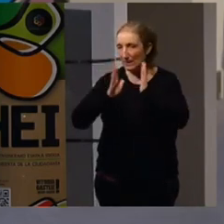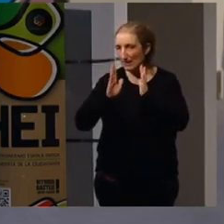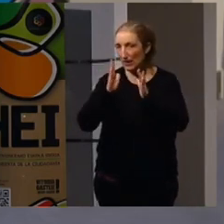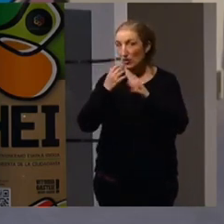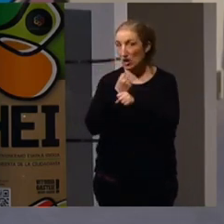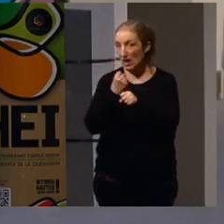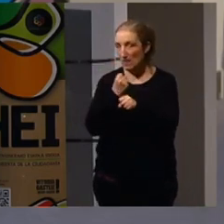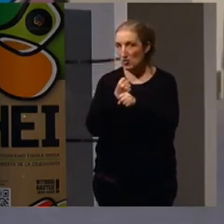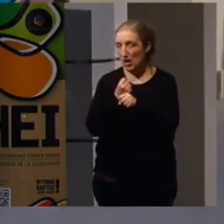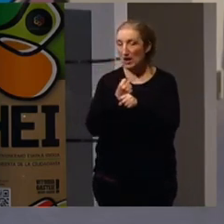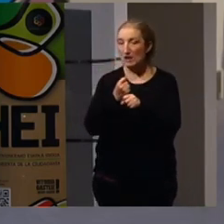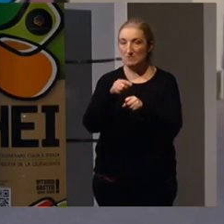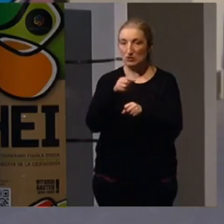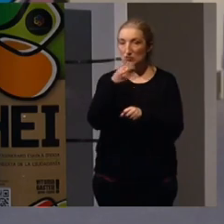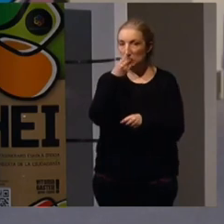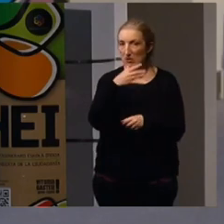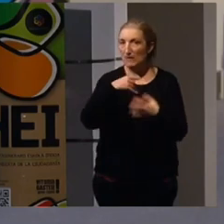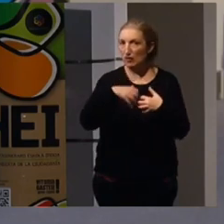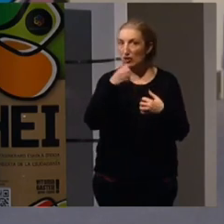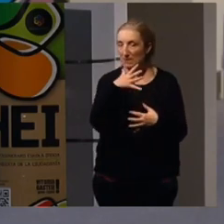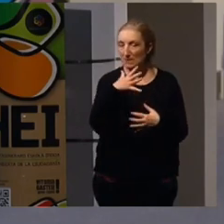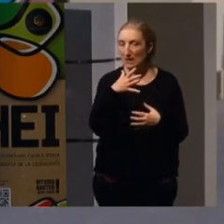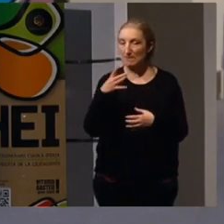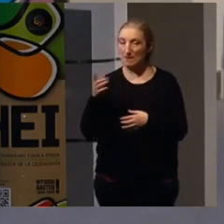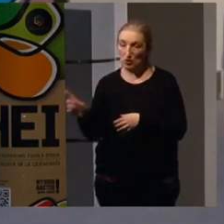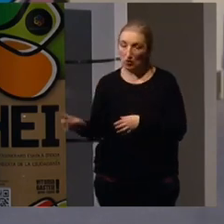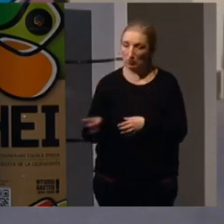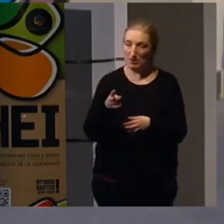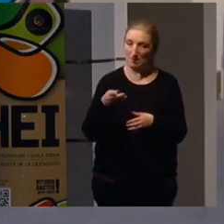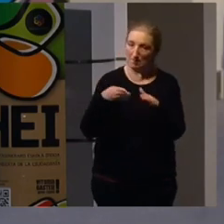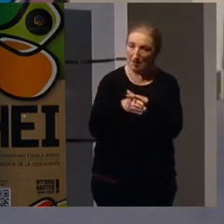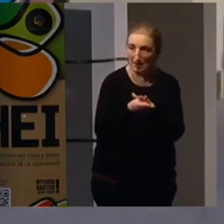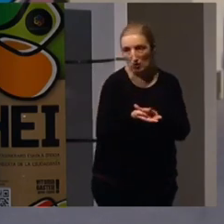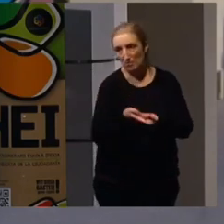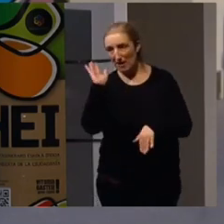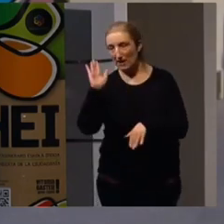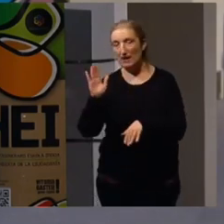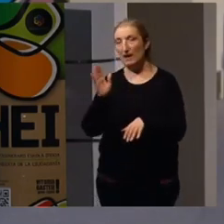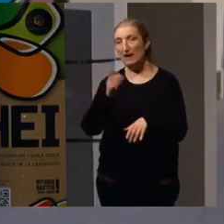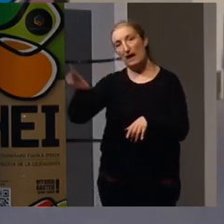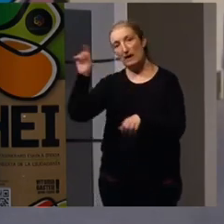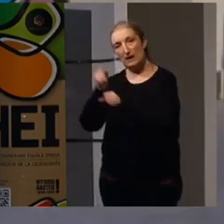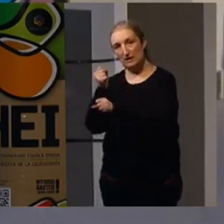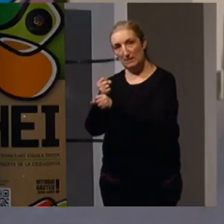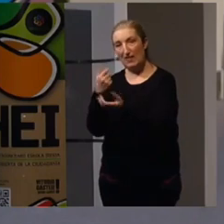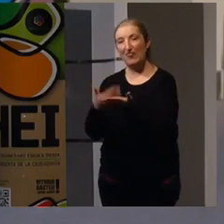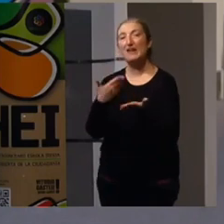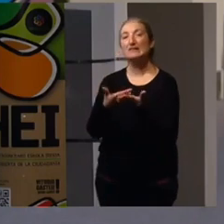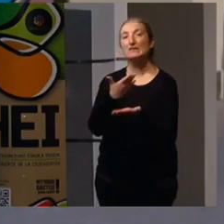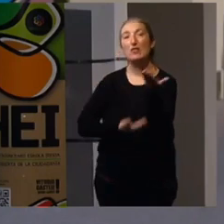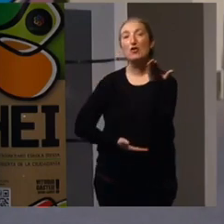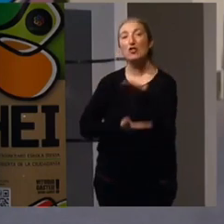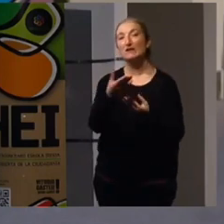El dispositivo funciona muy bien, aunque luego a estas personas que llegan ahí hay que lanzarlas al mercado laboral con esta protección del certificado